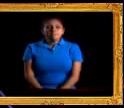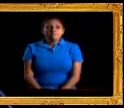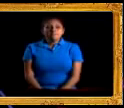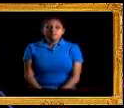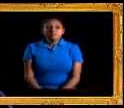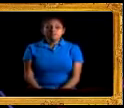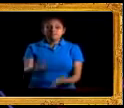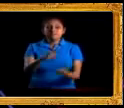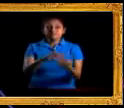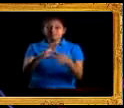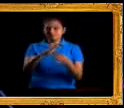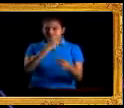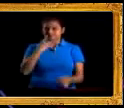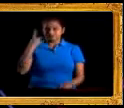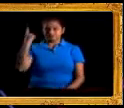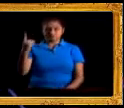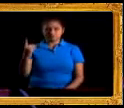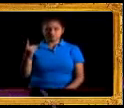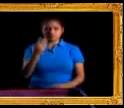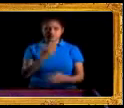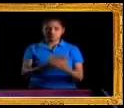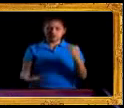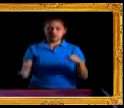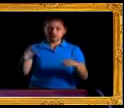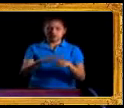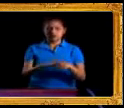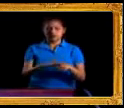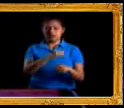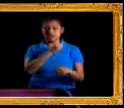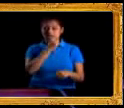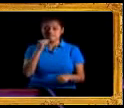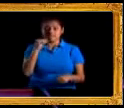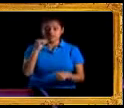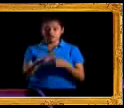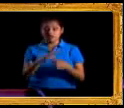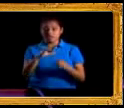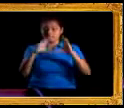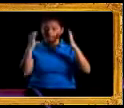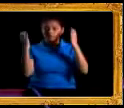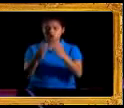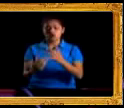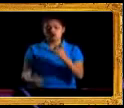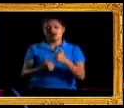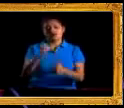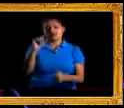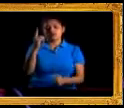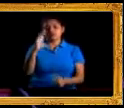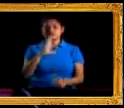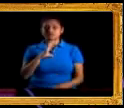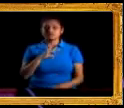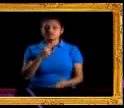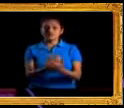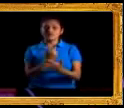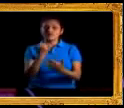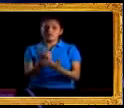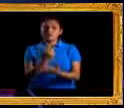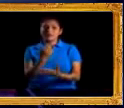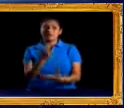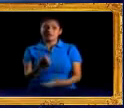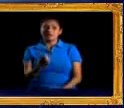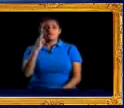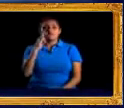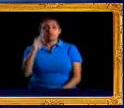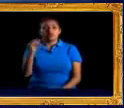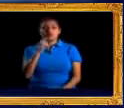El reino de Dios va sobre el imperio del mundo. Cada uno tiene su economía. Mire lo que nos dice